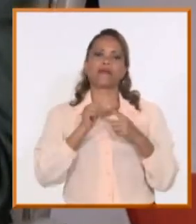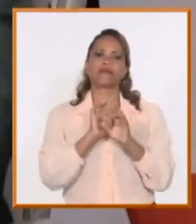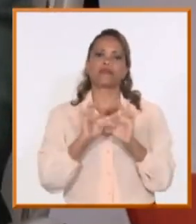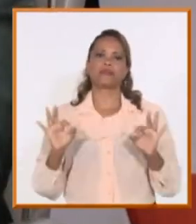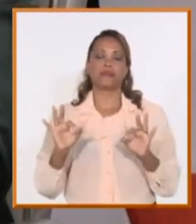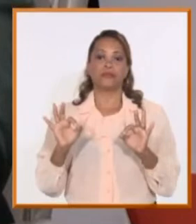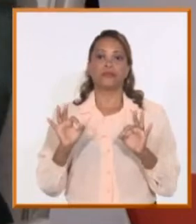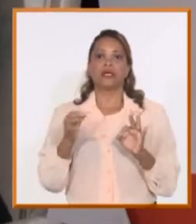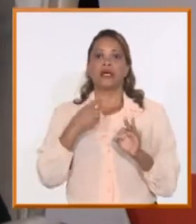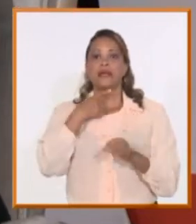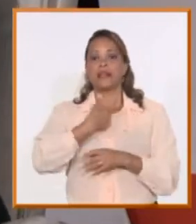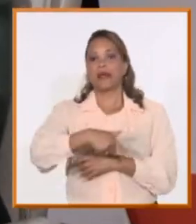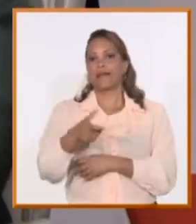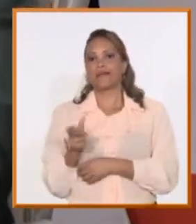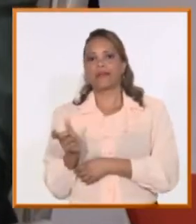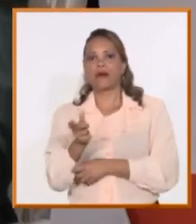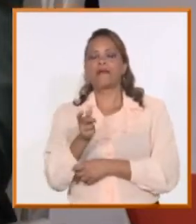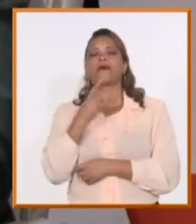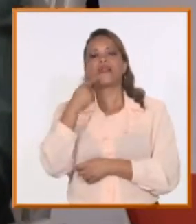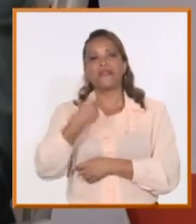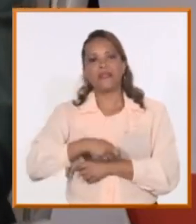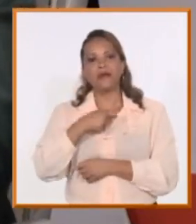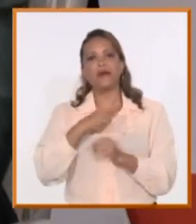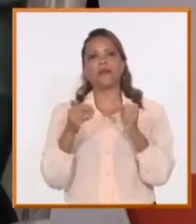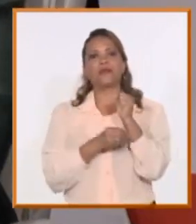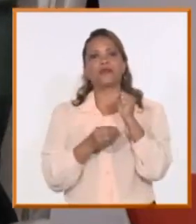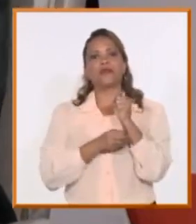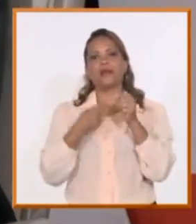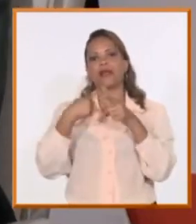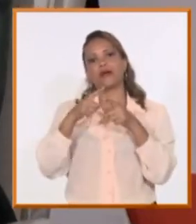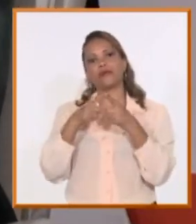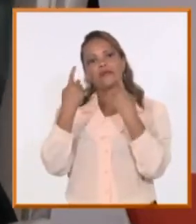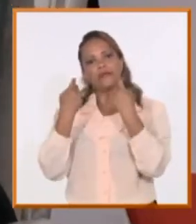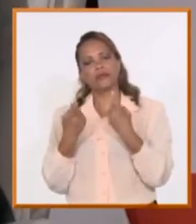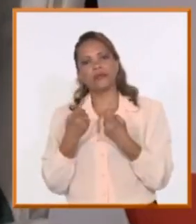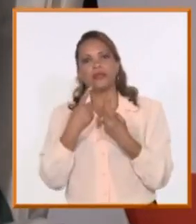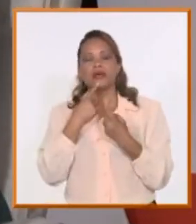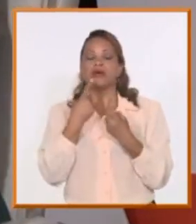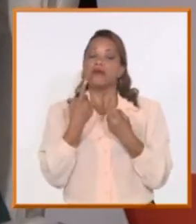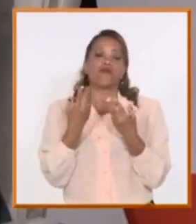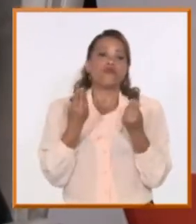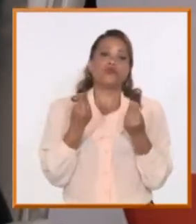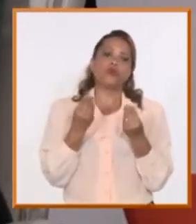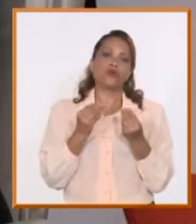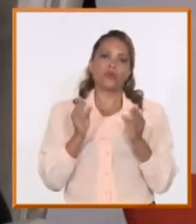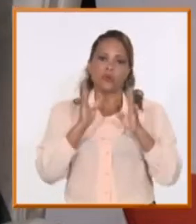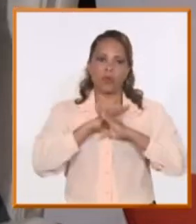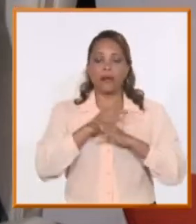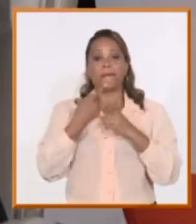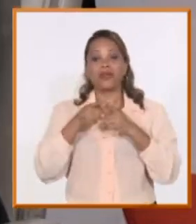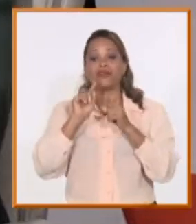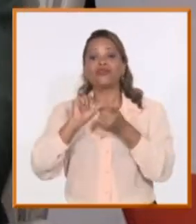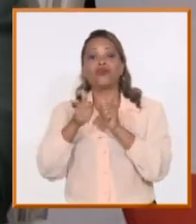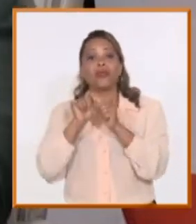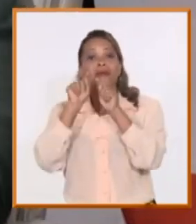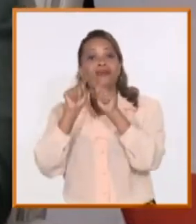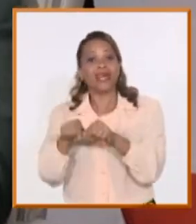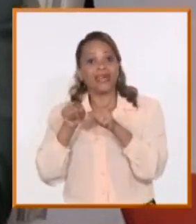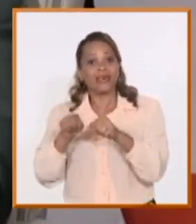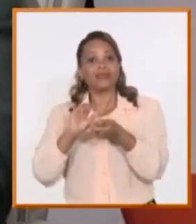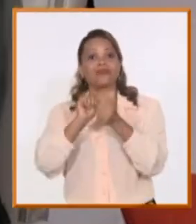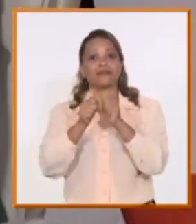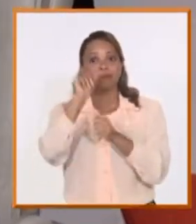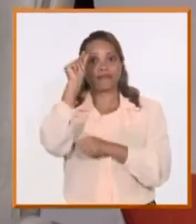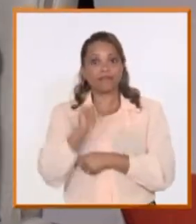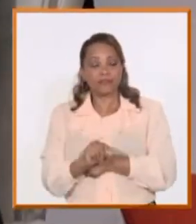campo, y hay que potenciar los recursos con que contamos, que no son muchos, en esos deportes y en esos atletas que